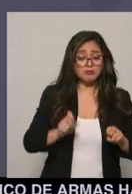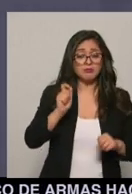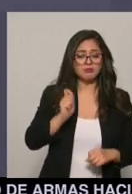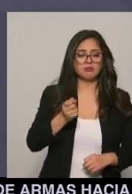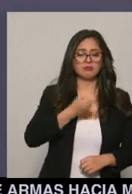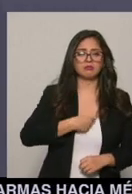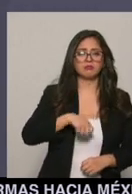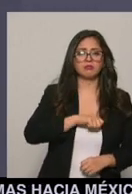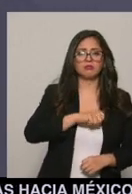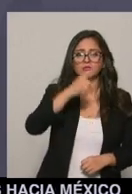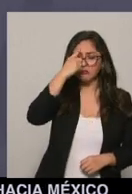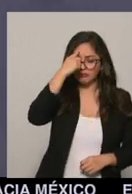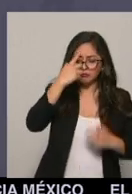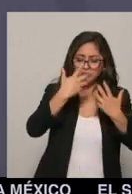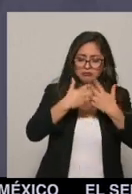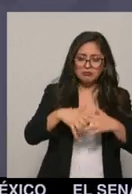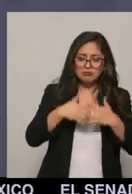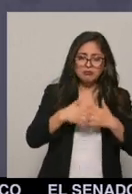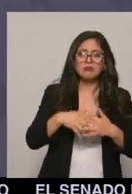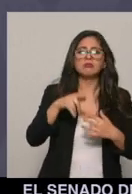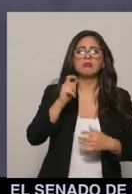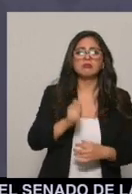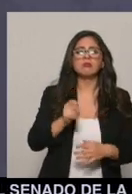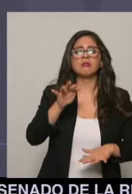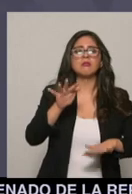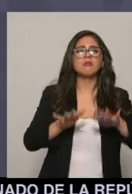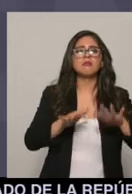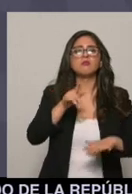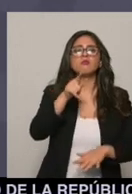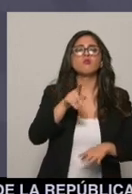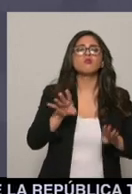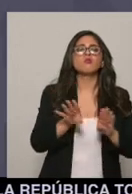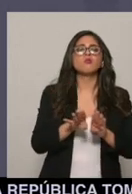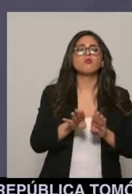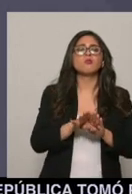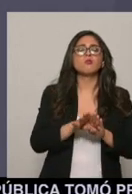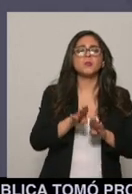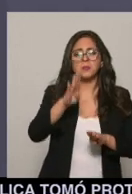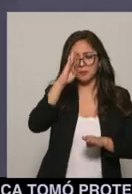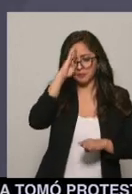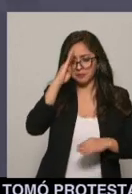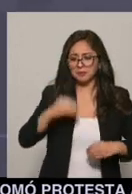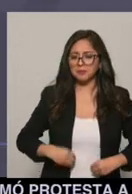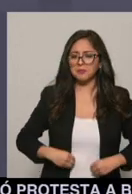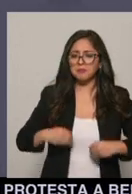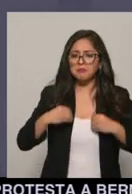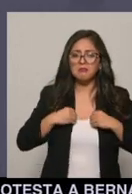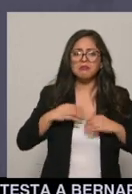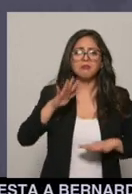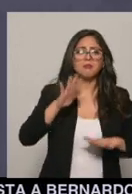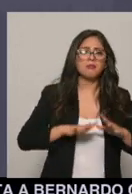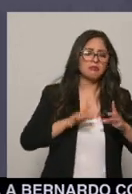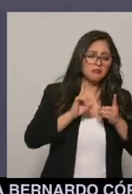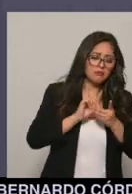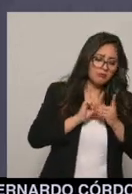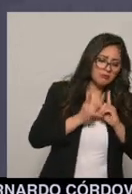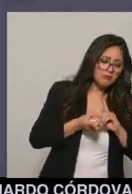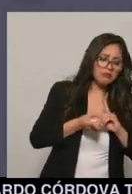problema principal es la forma como enfrentamos la vida. La parte de la desesperanza, que tiene que ver con un tema de